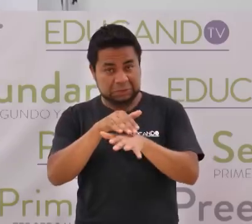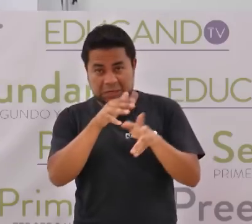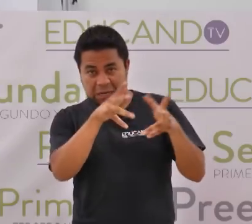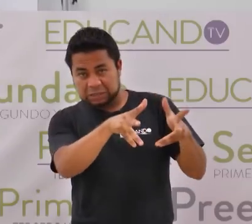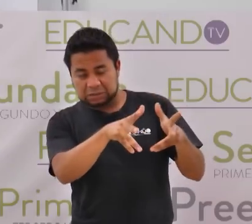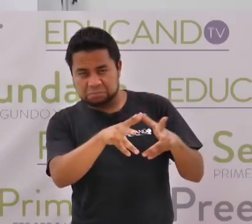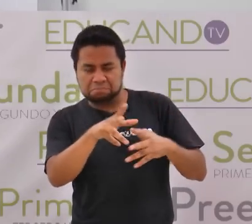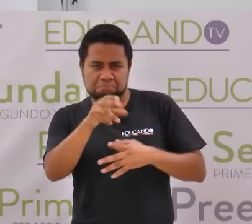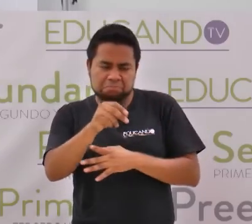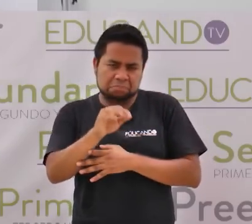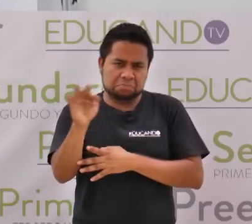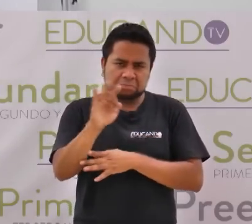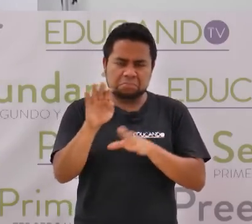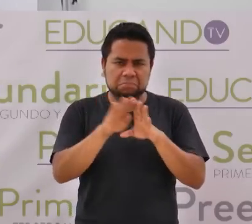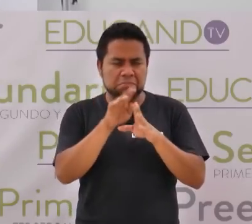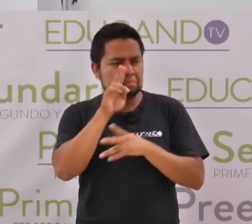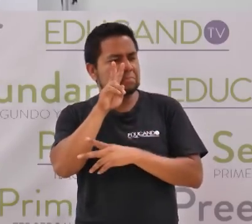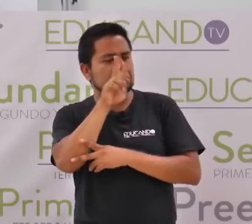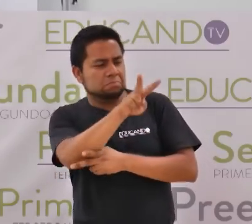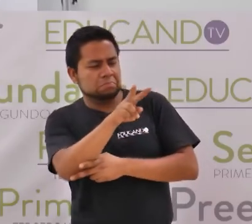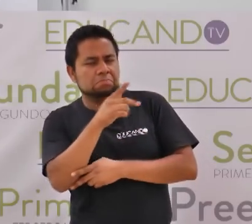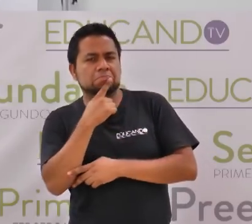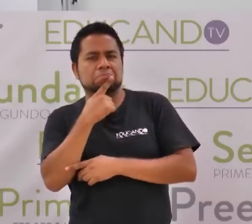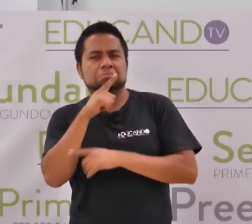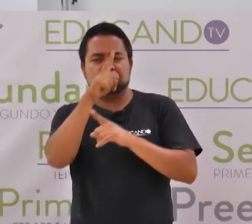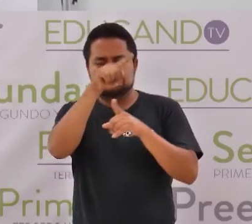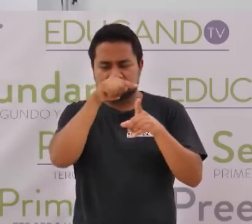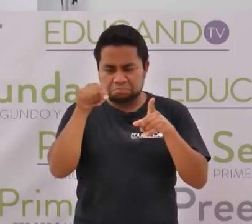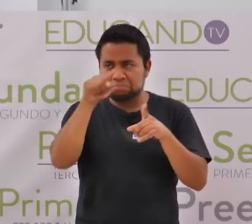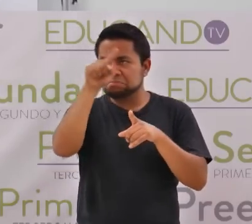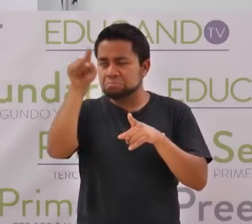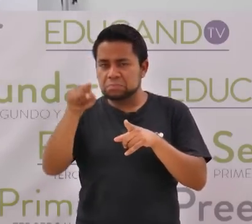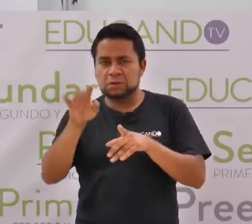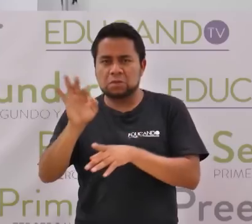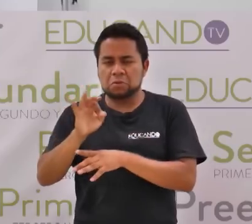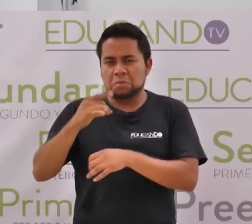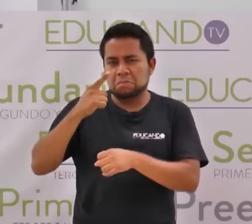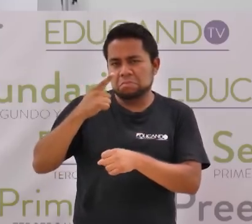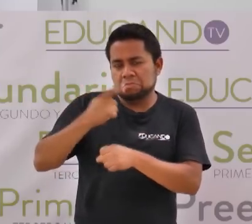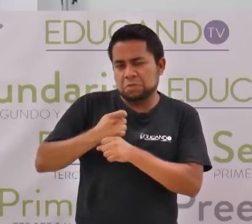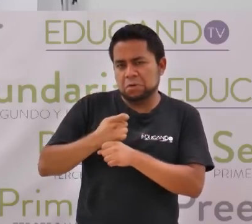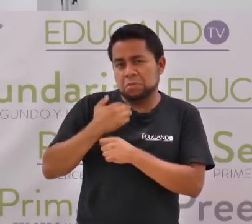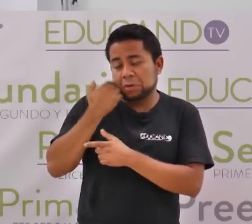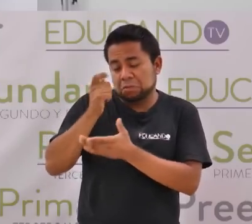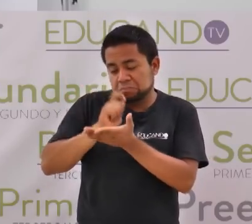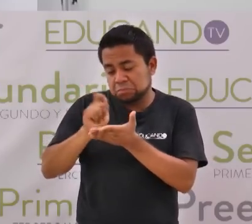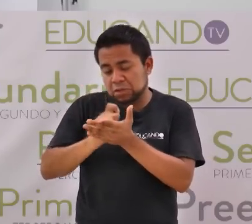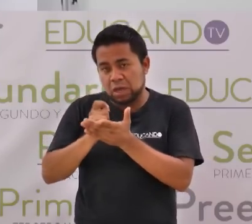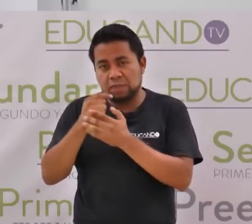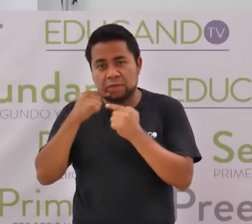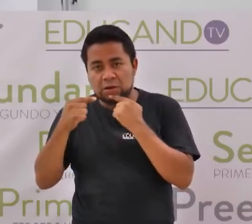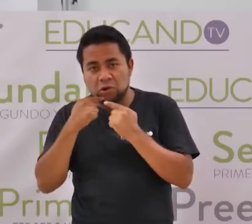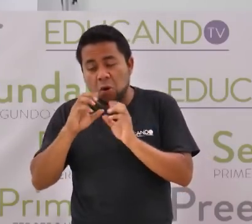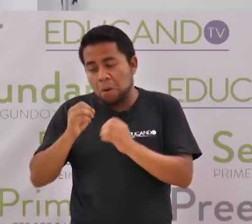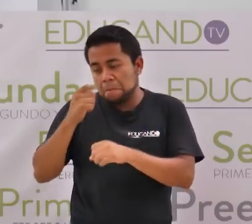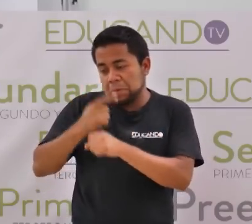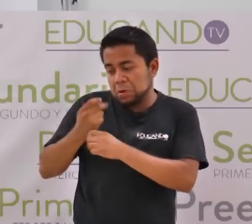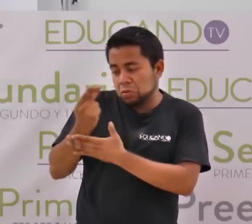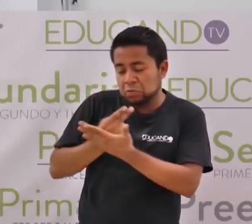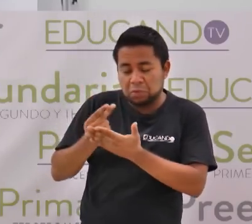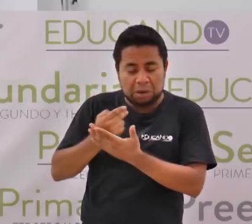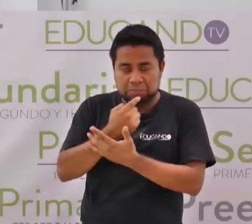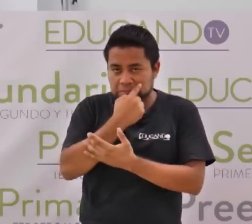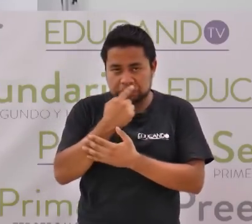ni ustedes a lo mejor al ver este diagrama deciden que primero quieren escribir un diálogo o primero